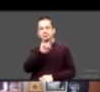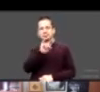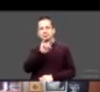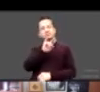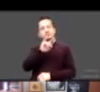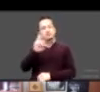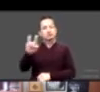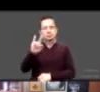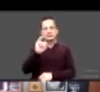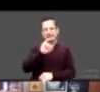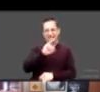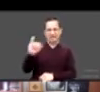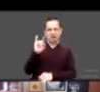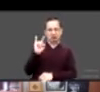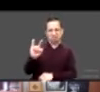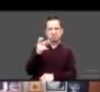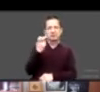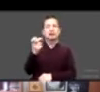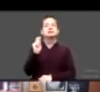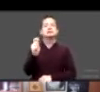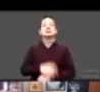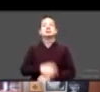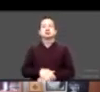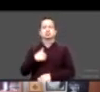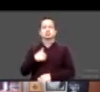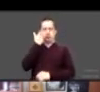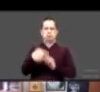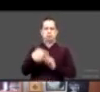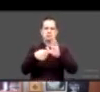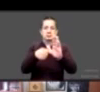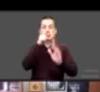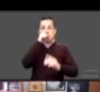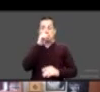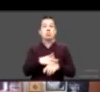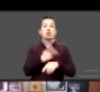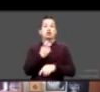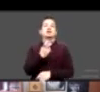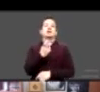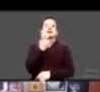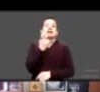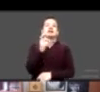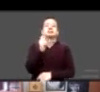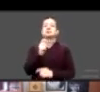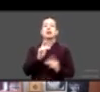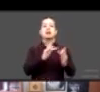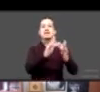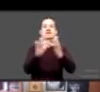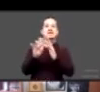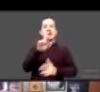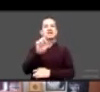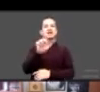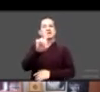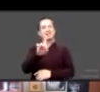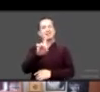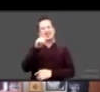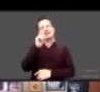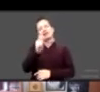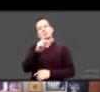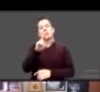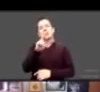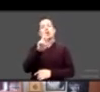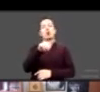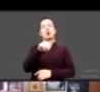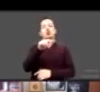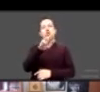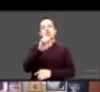redes de promotores que están en todo el país, que están muy cercanos los adolescentes como agentes activos, hacemos un trabajo focalizado